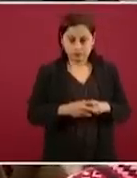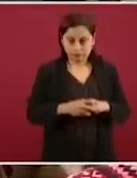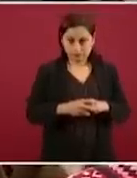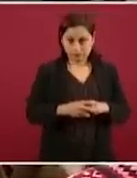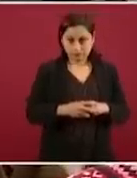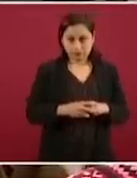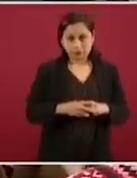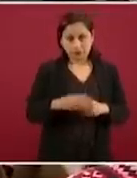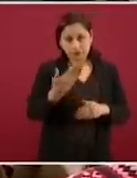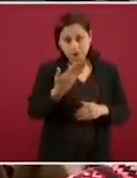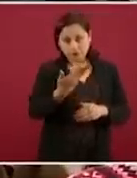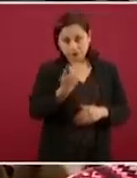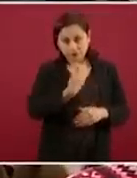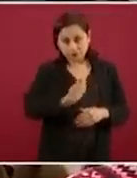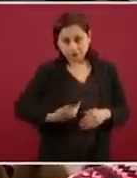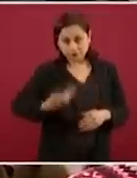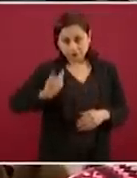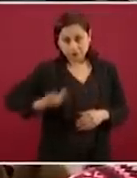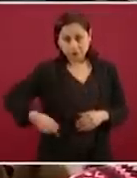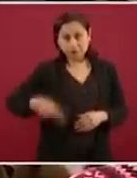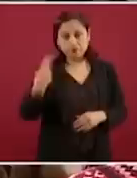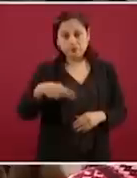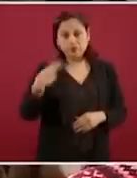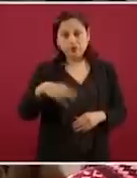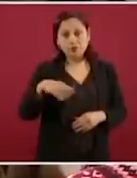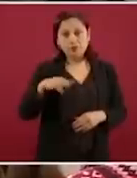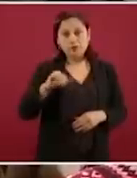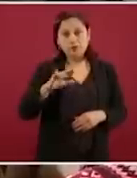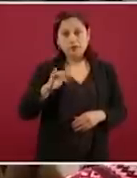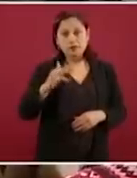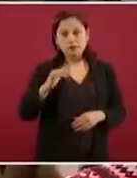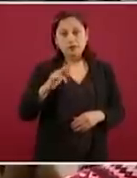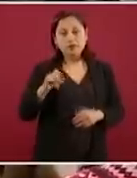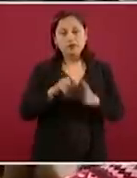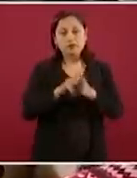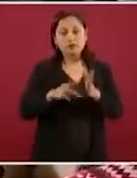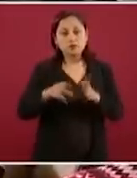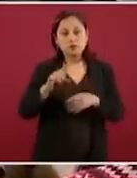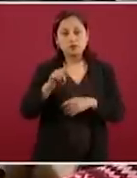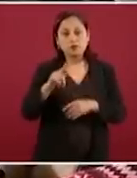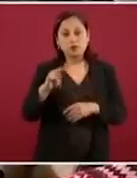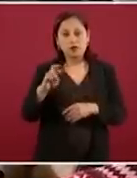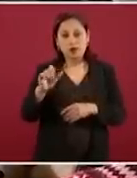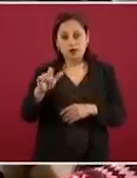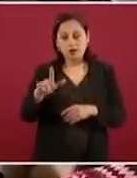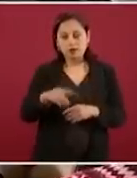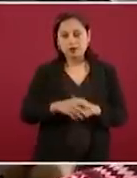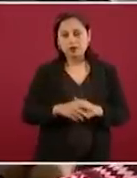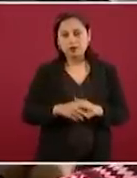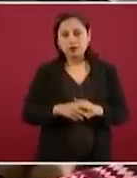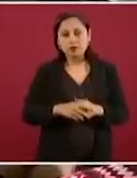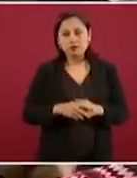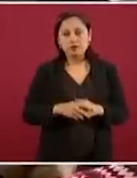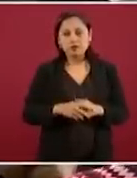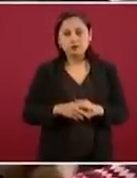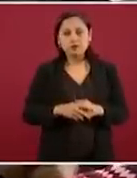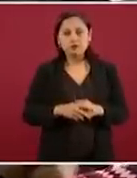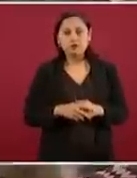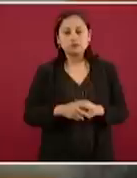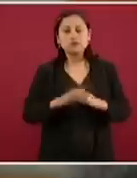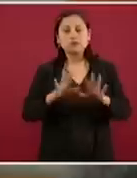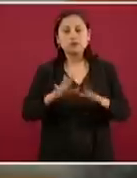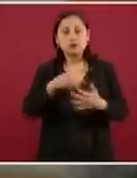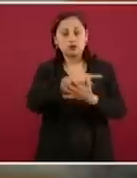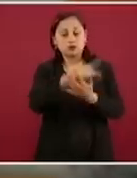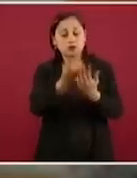Señor presidente, buenos días. Juan Carlos Machorro, del portal Expoc. Señor, hay cerca de 13 programas